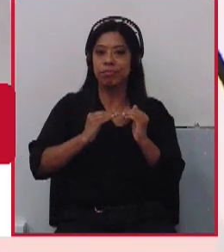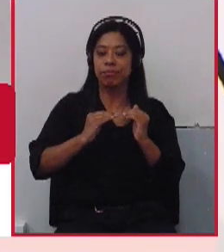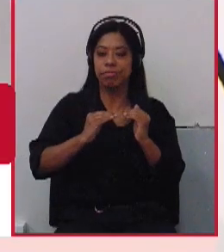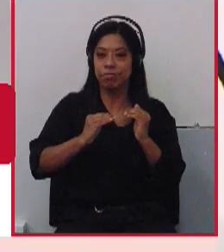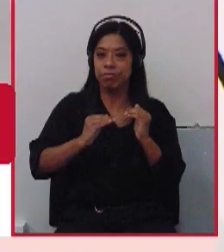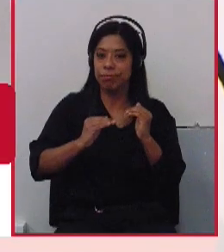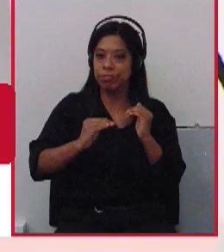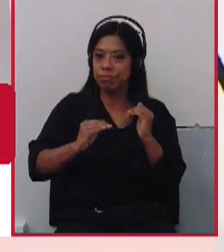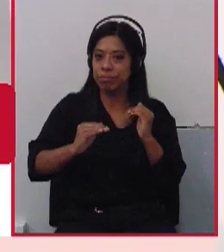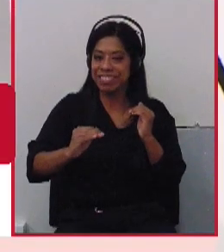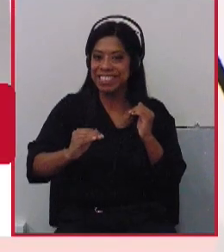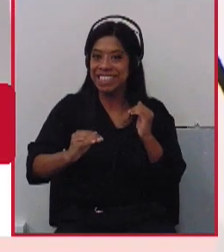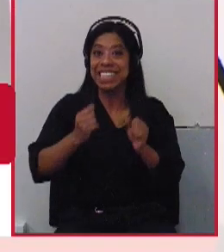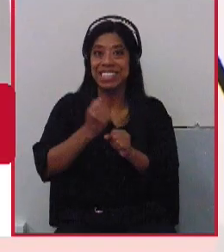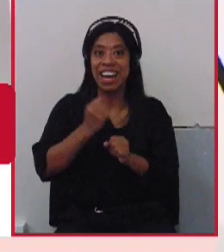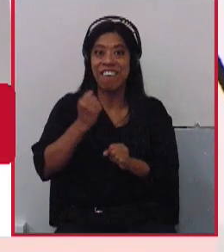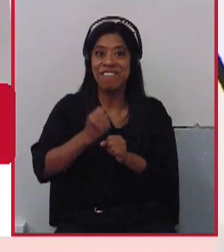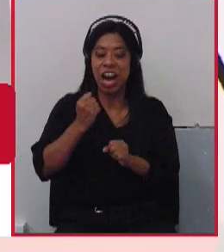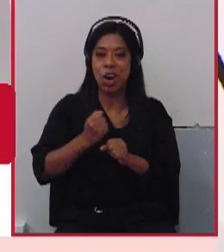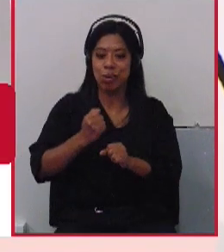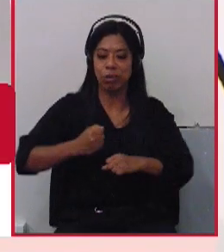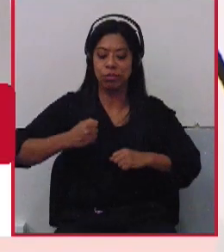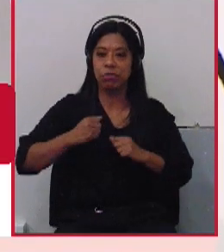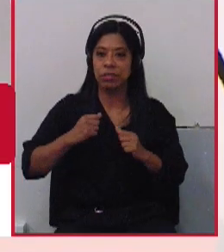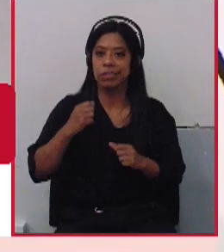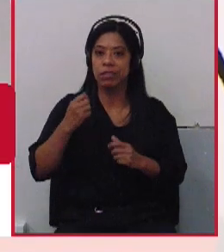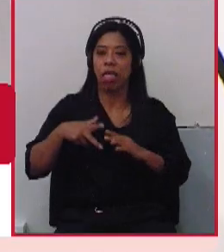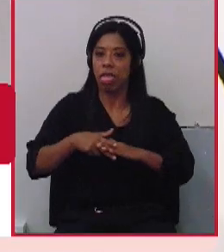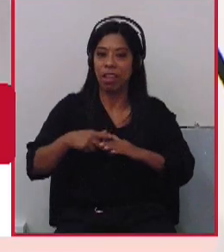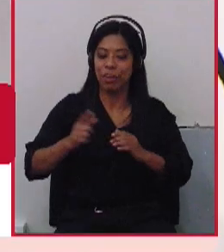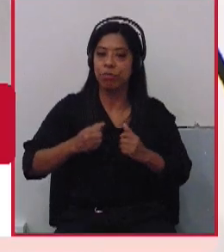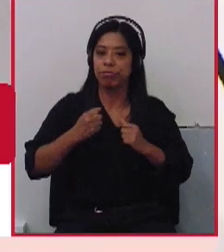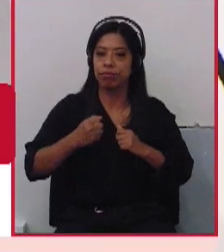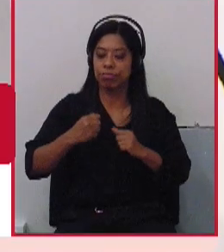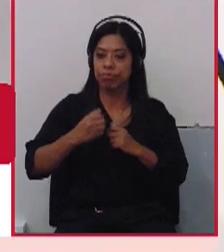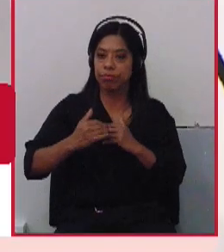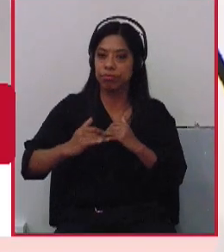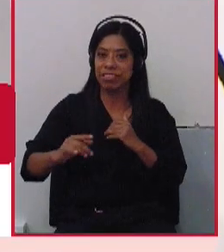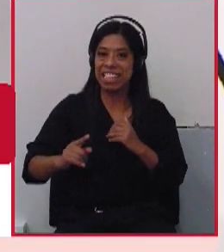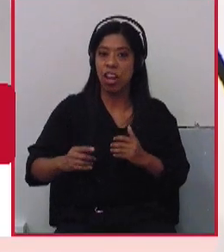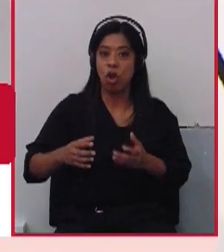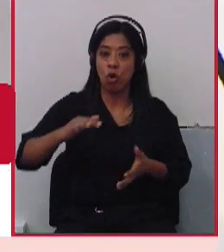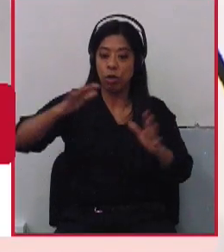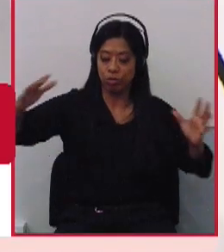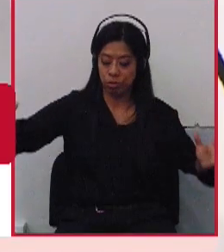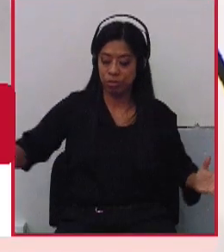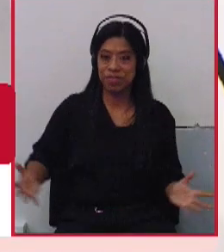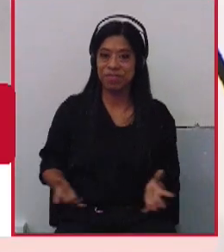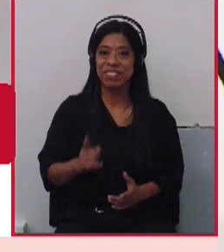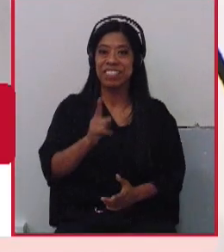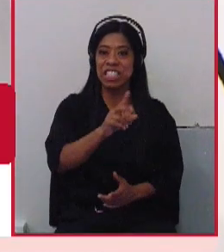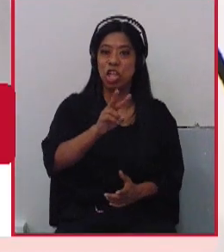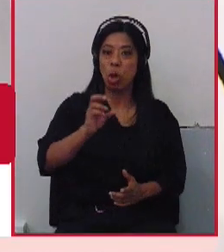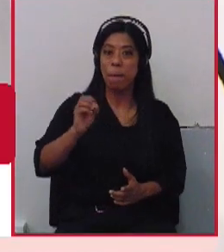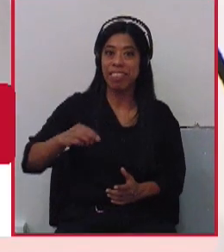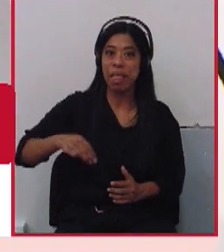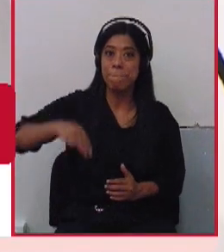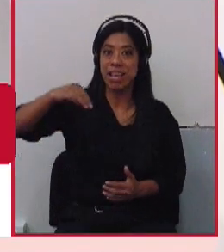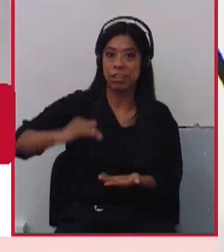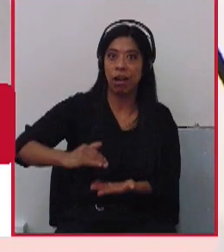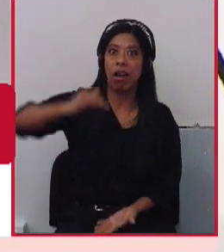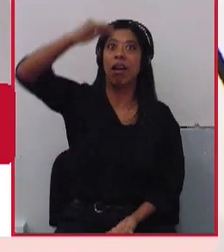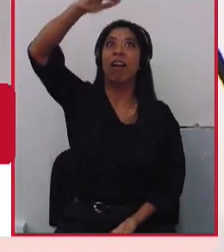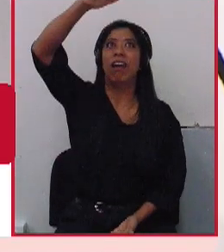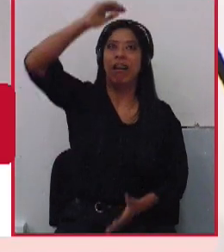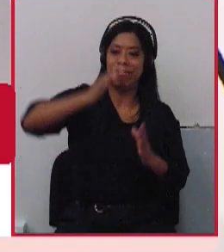la eficiencia de los espesadores de relaves. Nosotros tenemos 2 espesadores de relave de 120 metros de diámetro, son de los más grandes que hay en